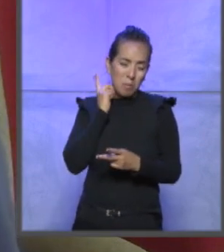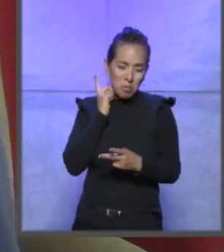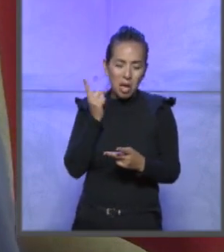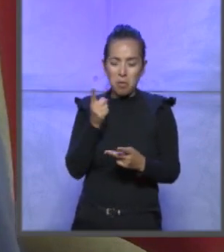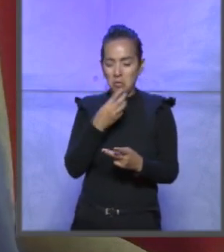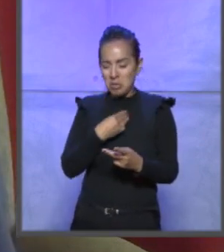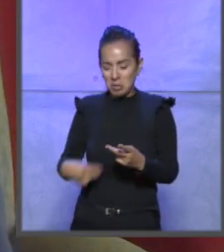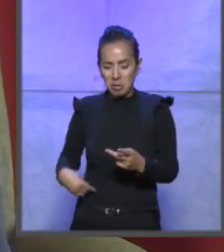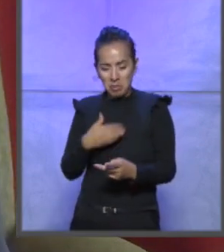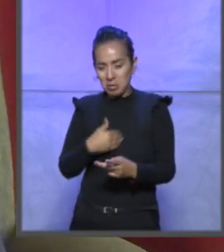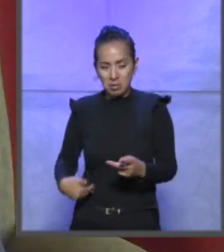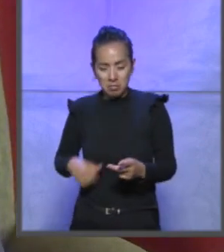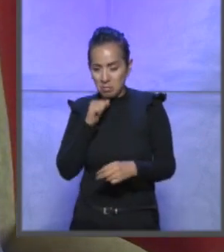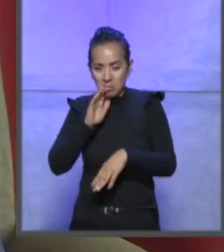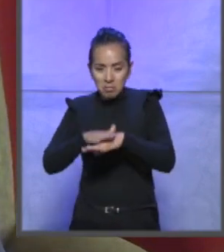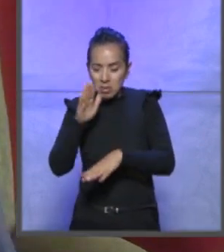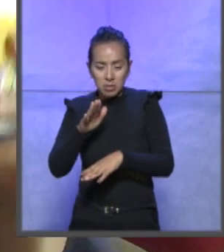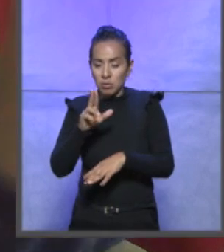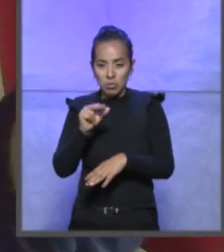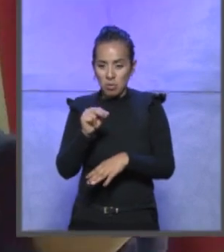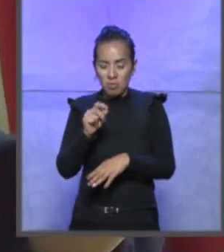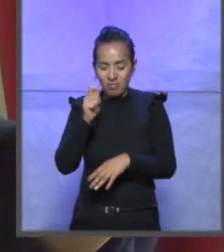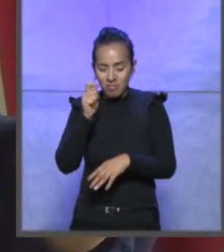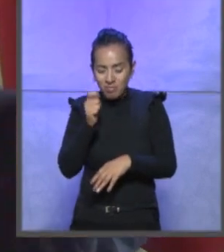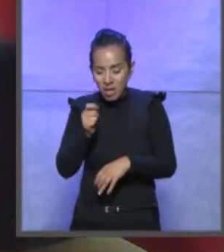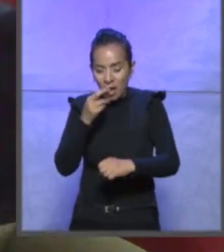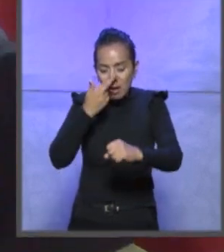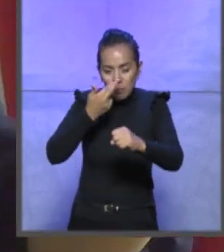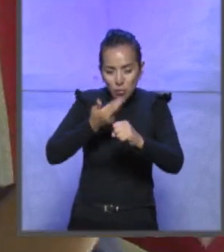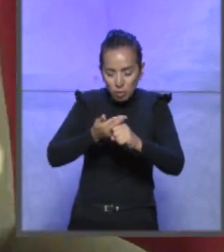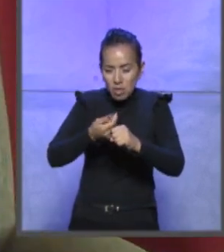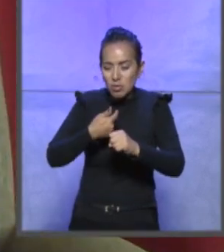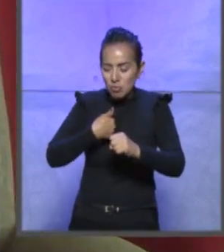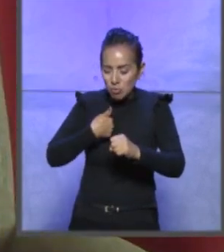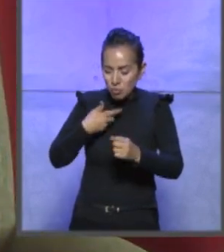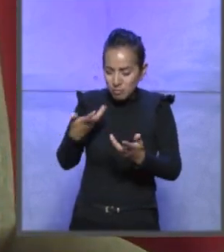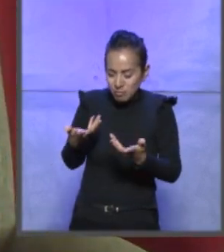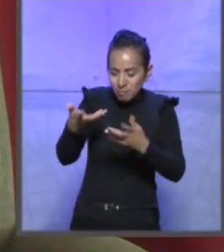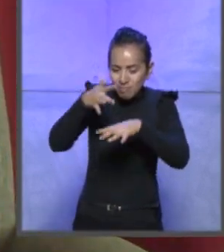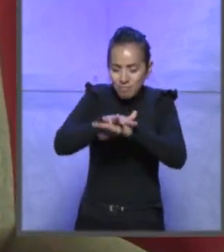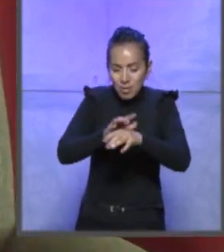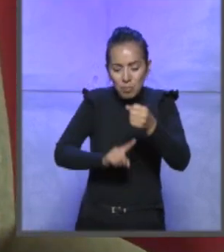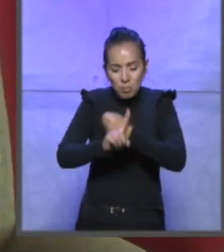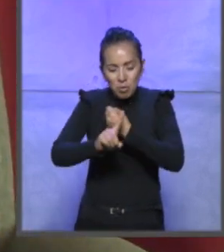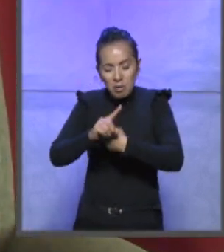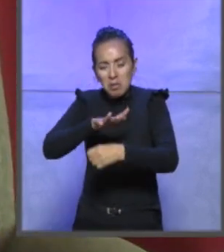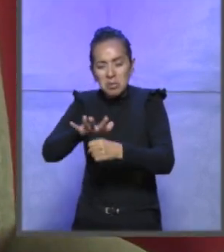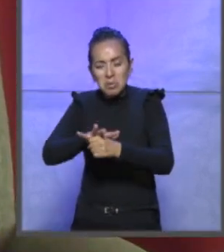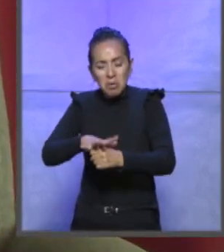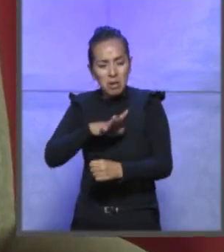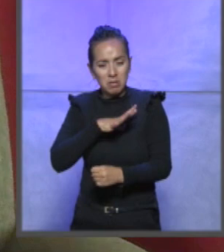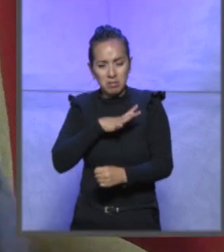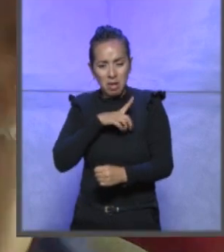municipal. El liderazgo político implica, me involucro en los problemas de mi sociedad, me informo sobre